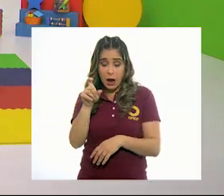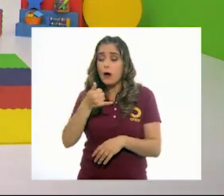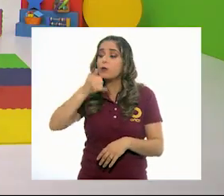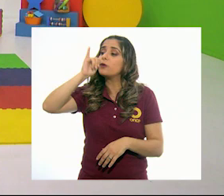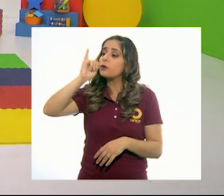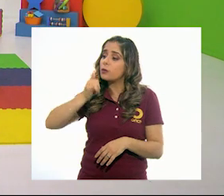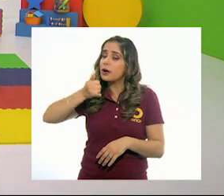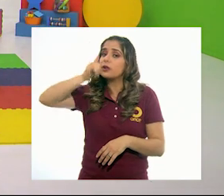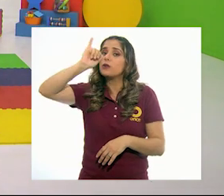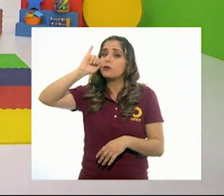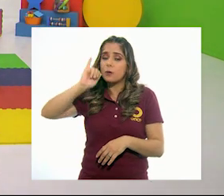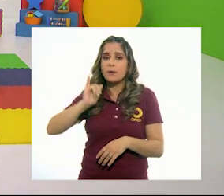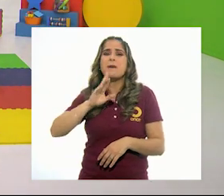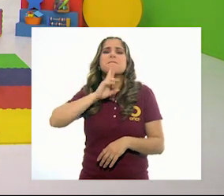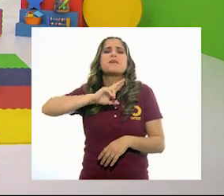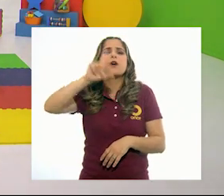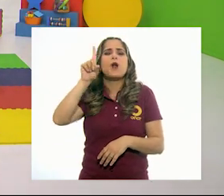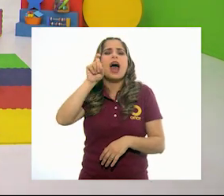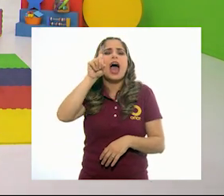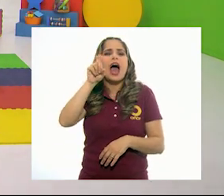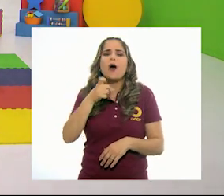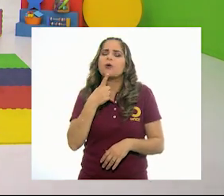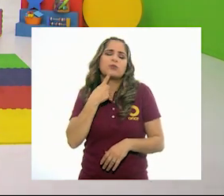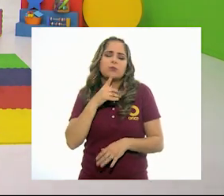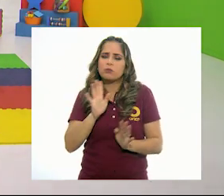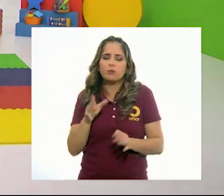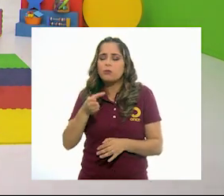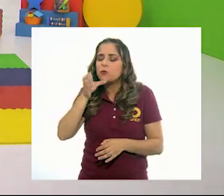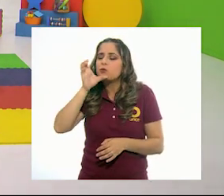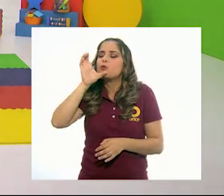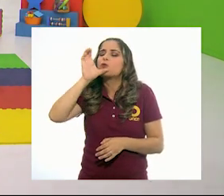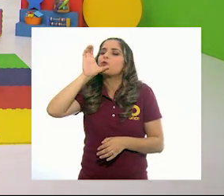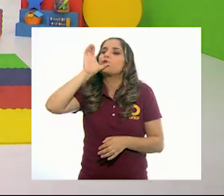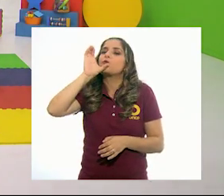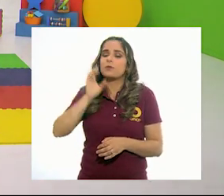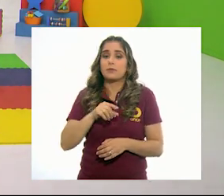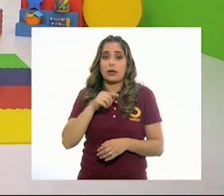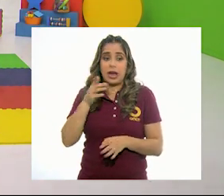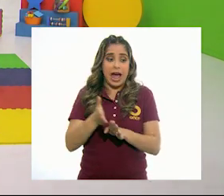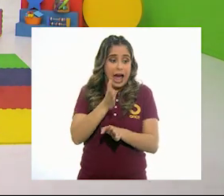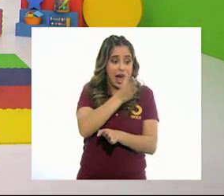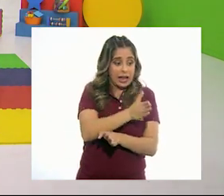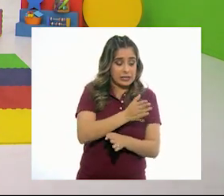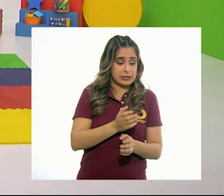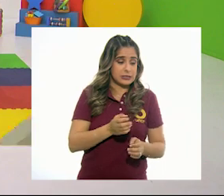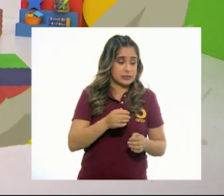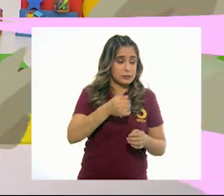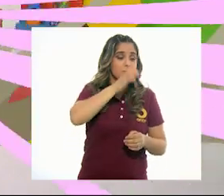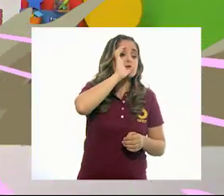tu agua simple de preferencia antes, durante y después de hacer actividad física. ¡Aunque seamos